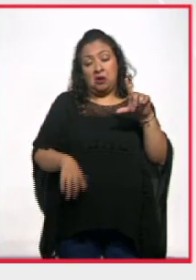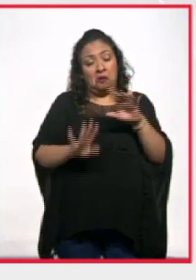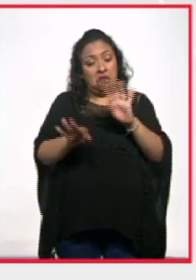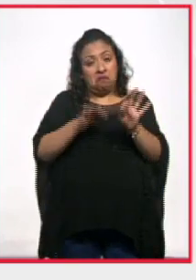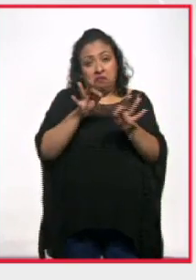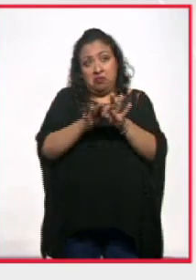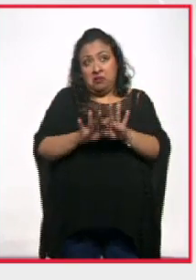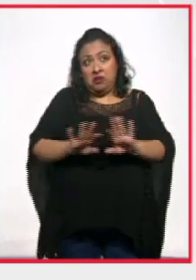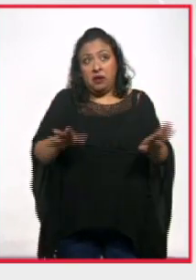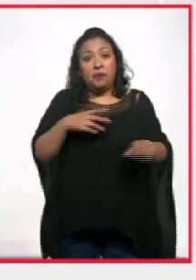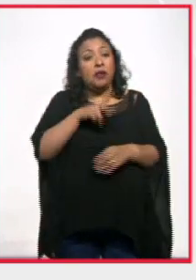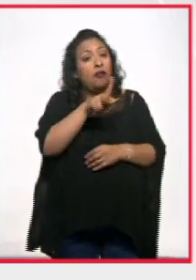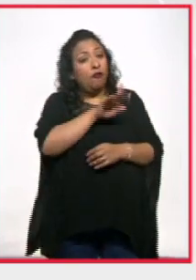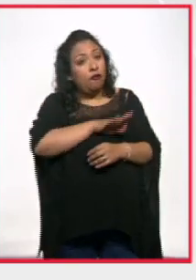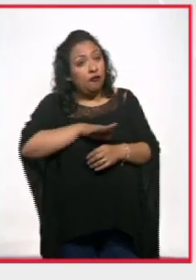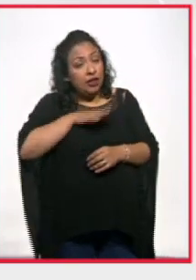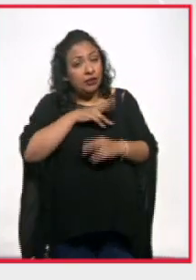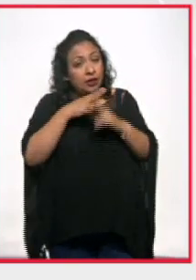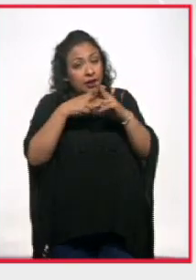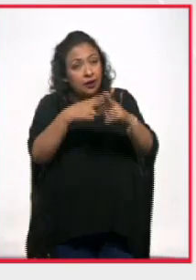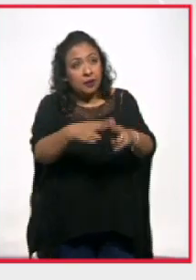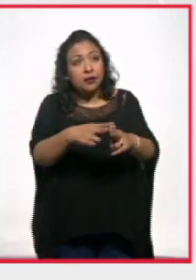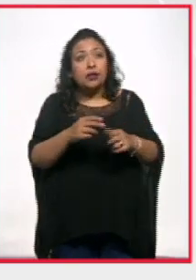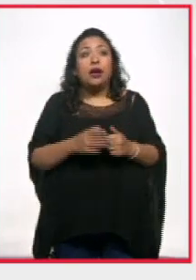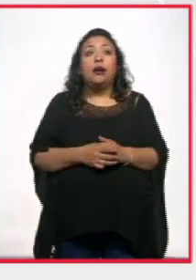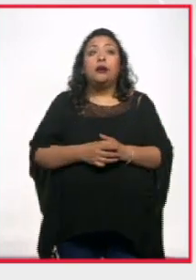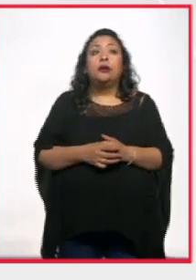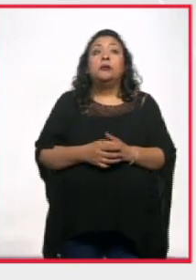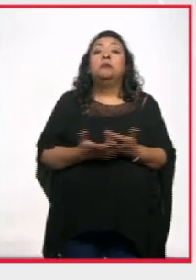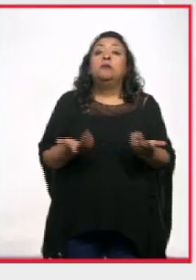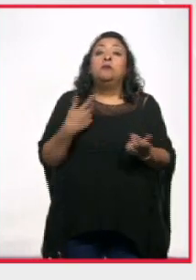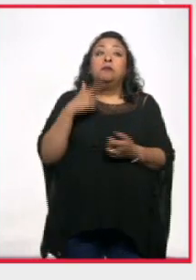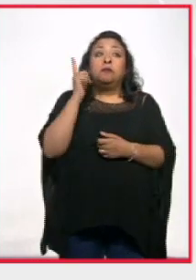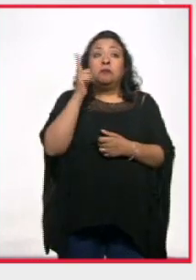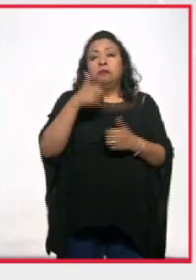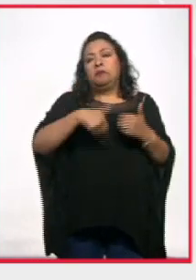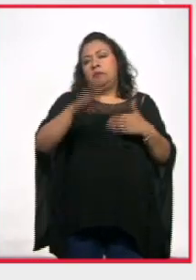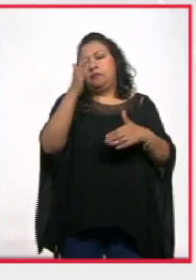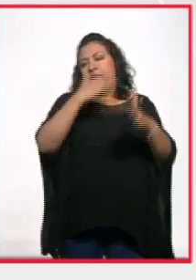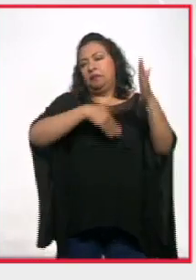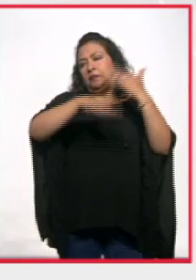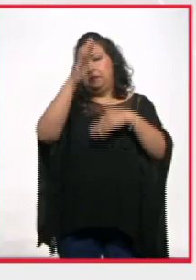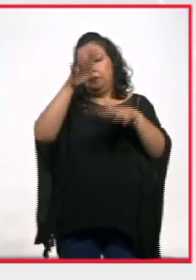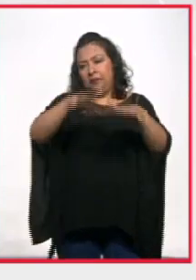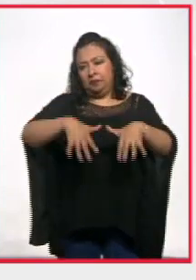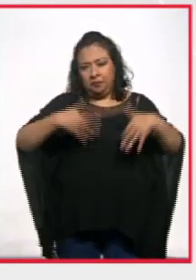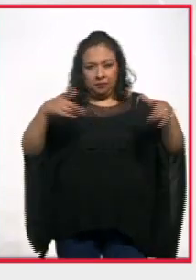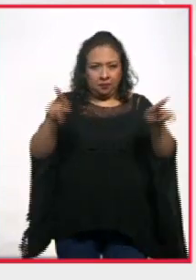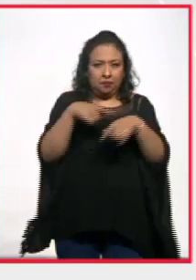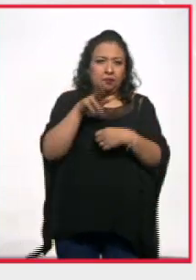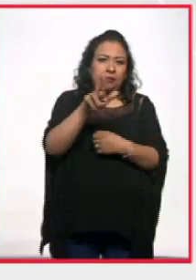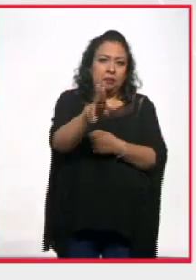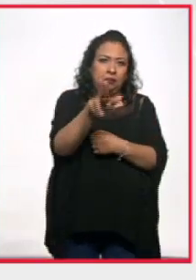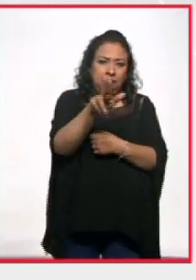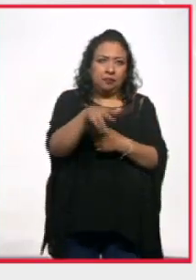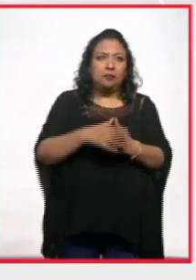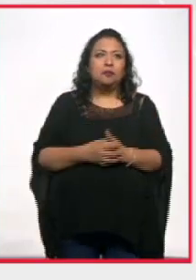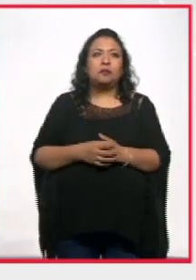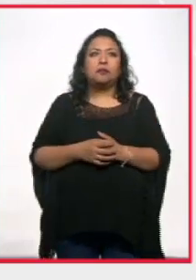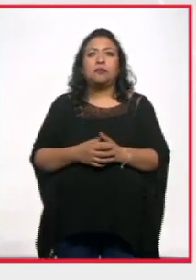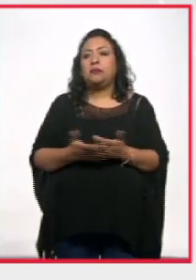punto. Ana, felicidades por el aniversario, gracias, la efeméride. Espero que sea exitosísimo el concierto del próximo martes. Espero